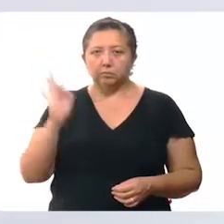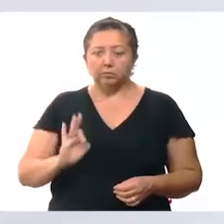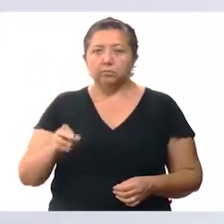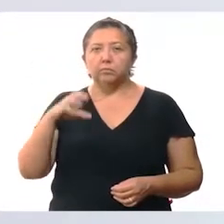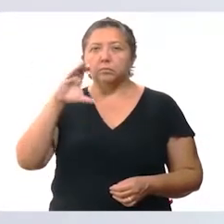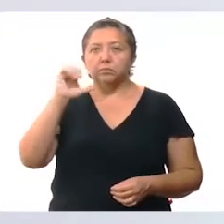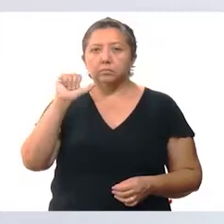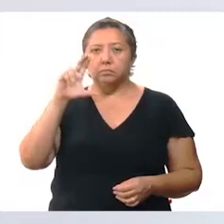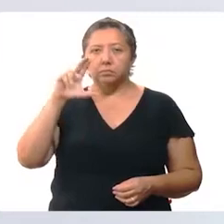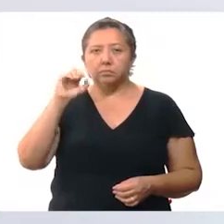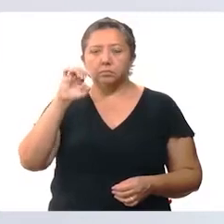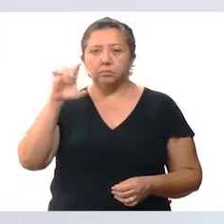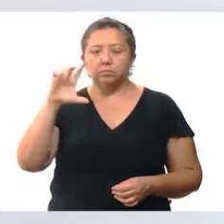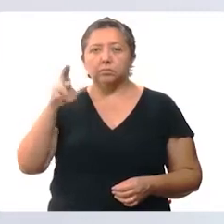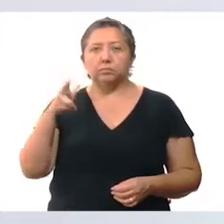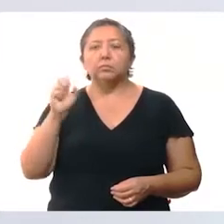Cacalchen